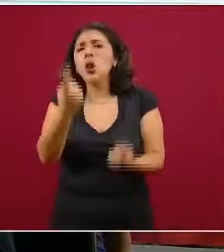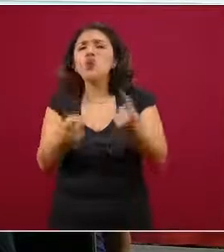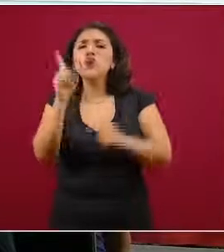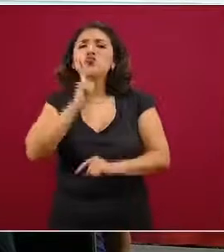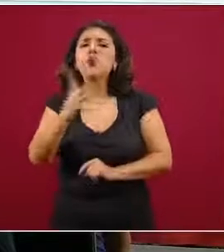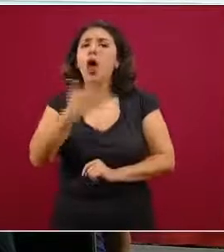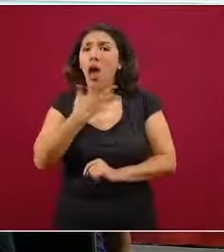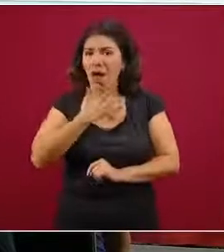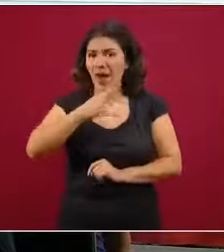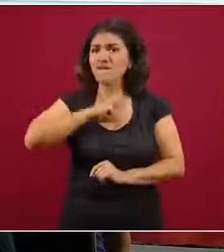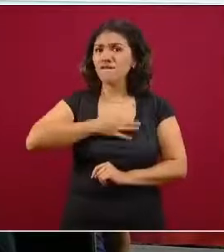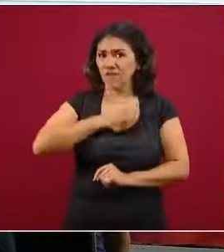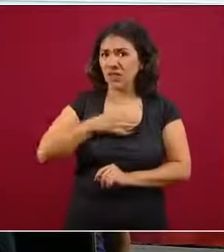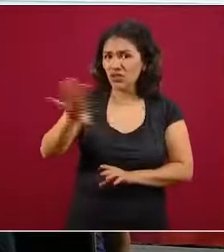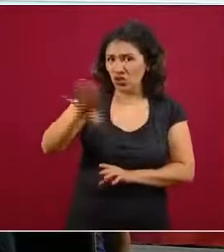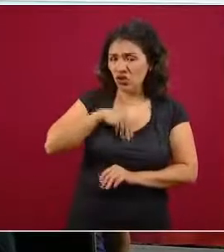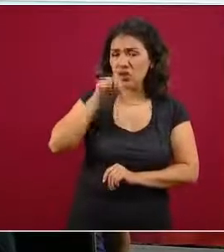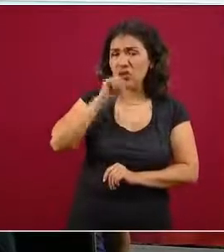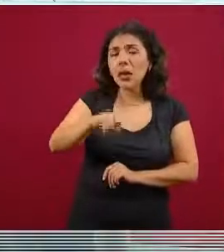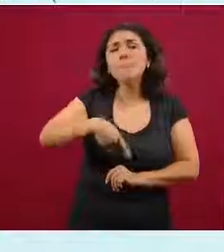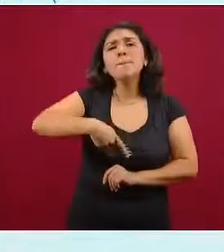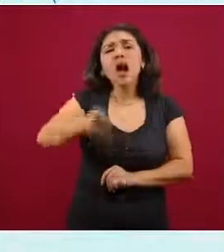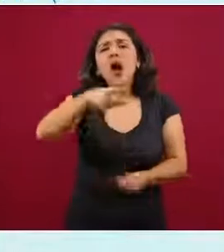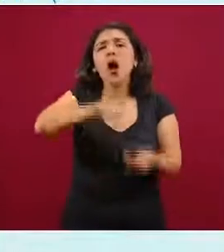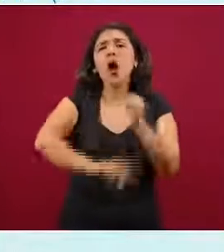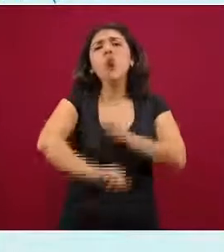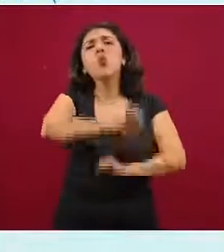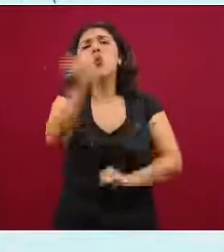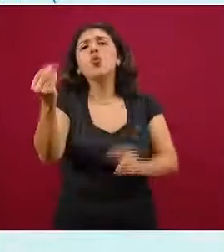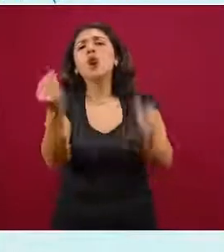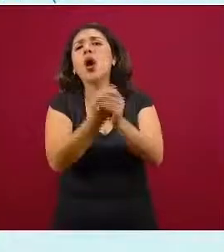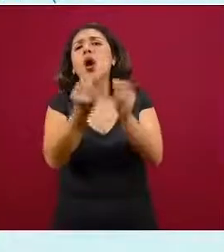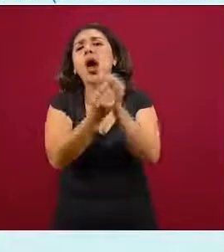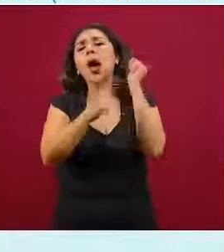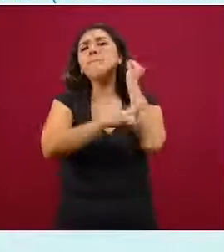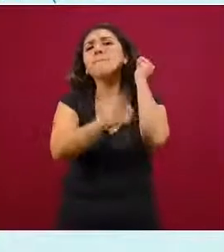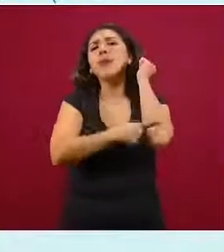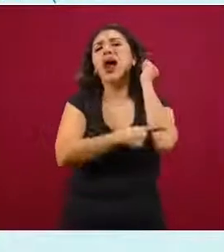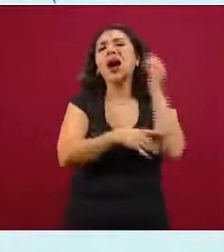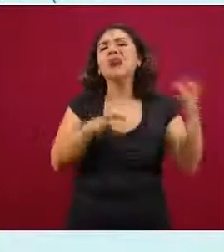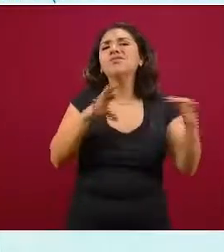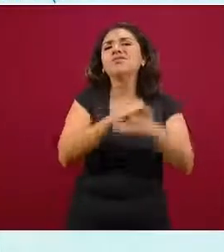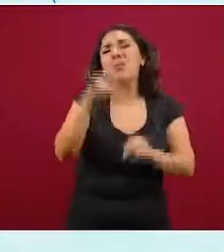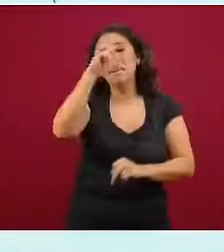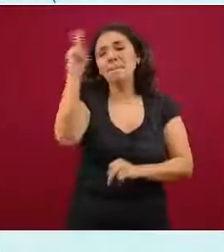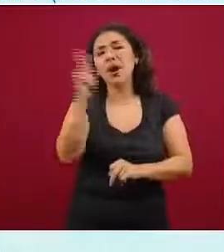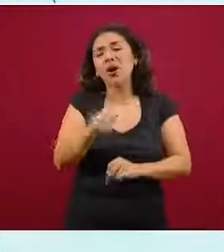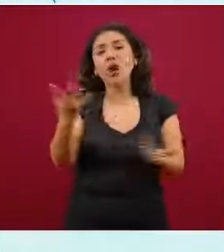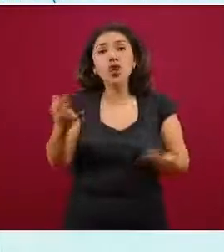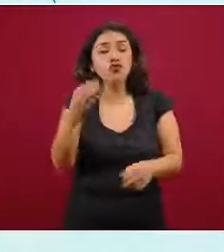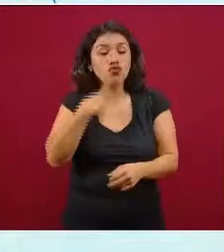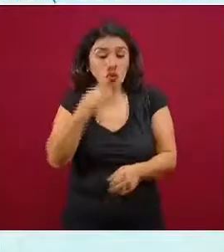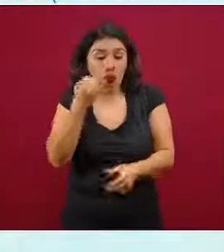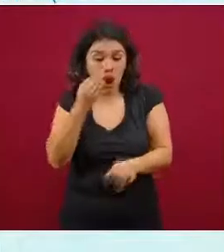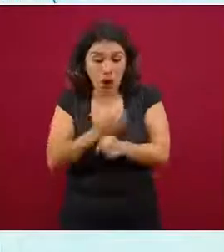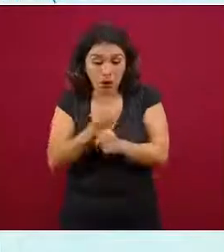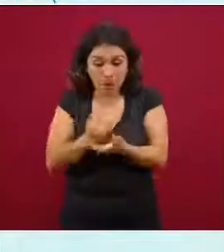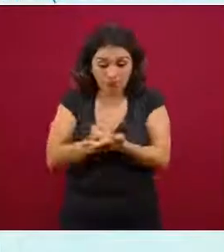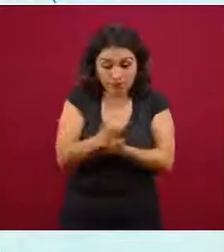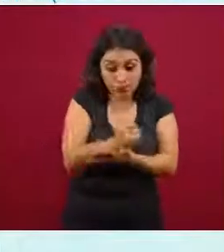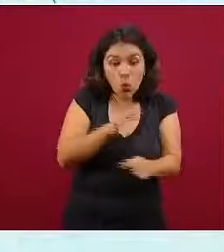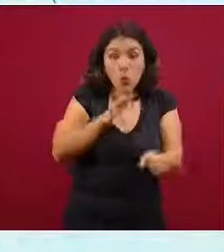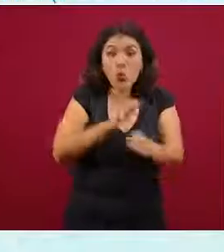infección, sin embargo, tuvieron también alguna complicación propia del embarazo y todavía no podemos determinar